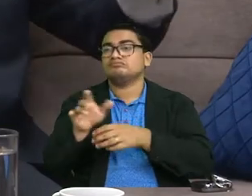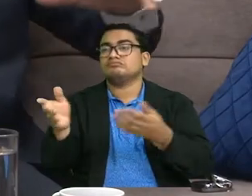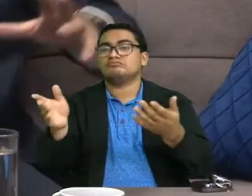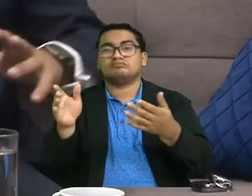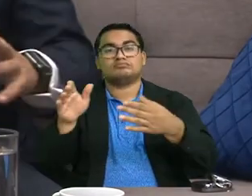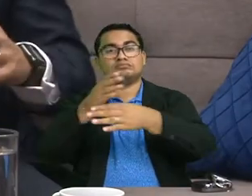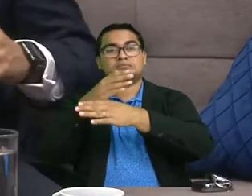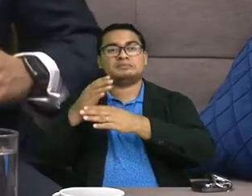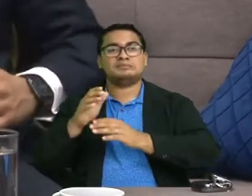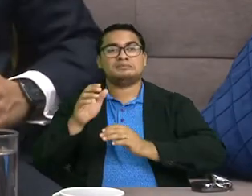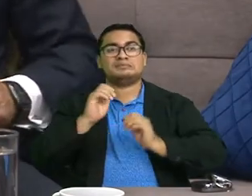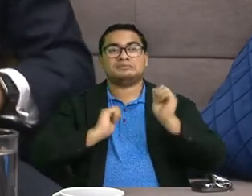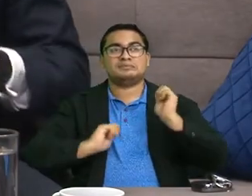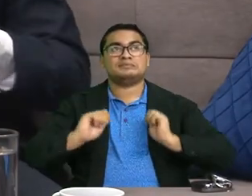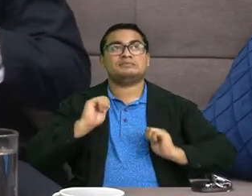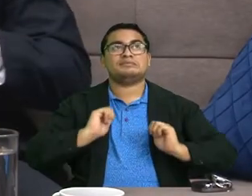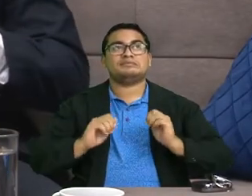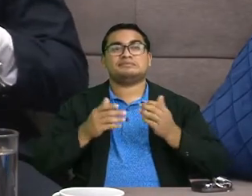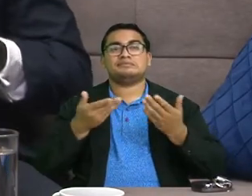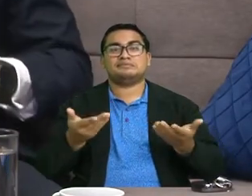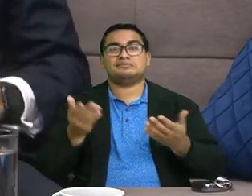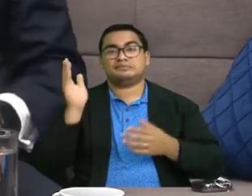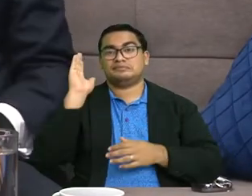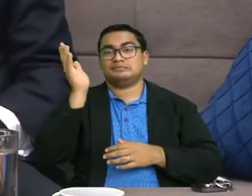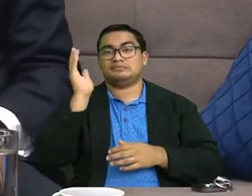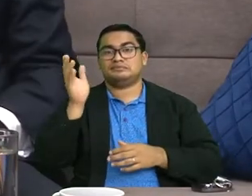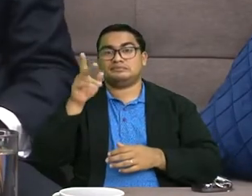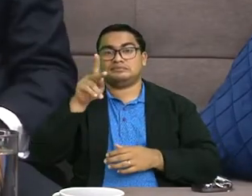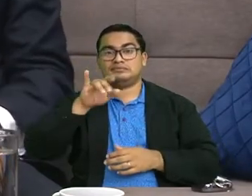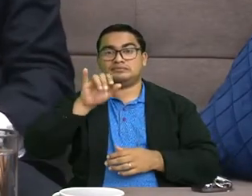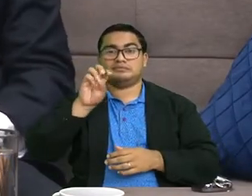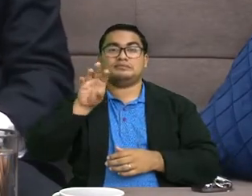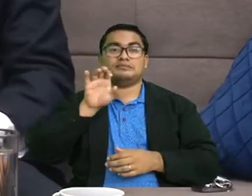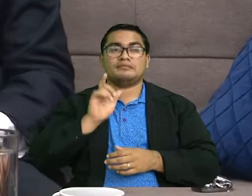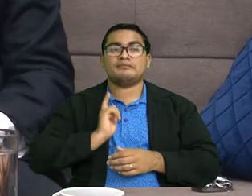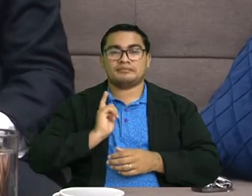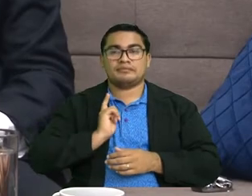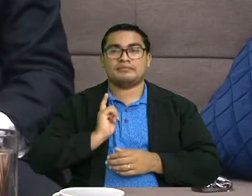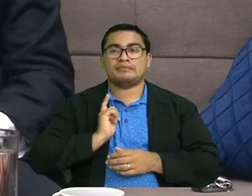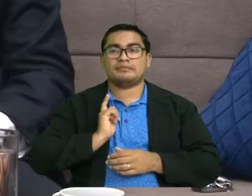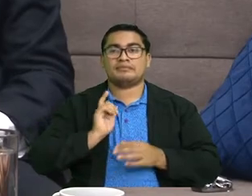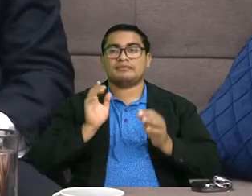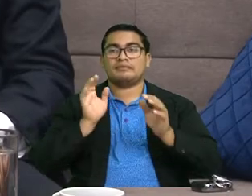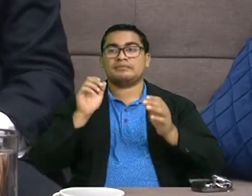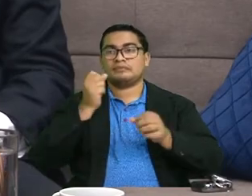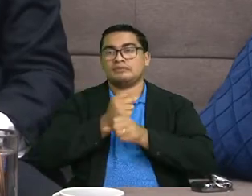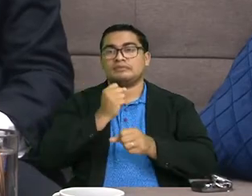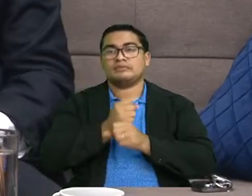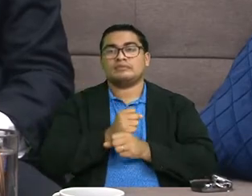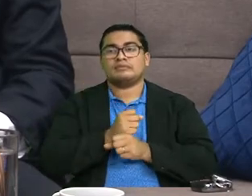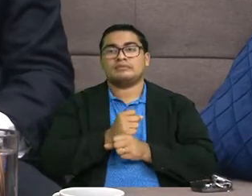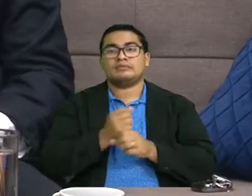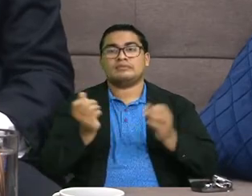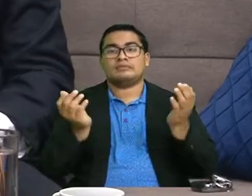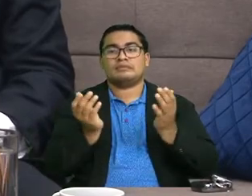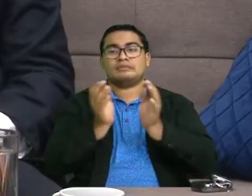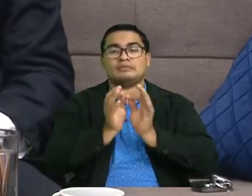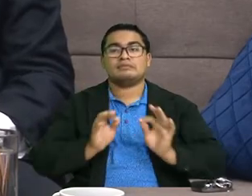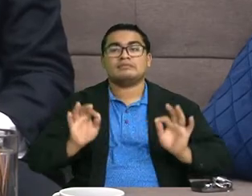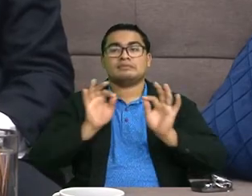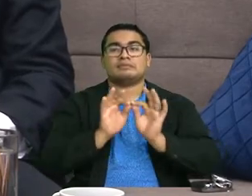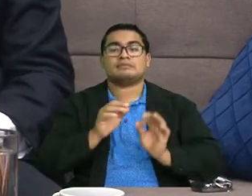de actores. Entonces, la Expo PYME va a tener esa línea de trabajo en la que nosotros